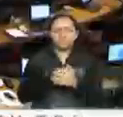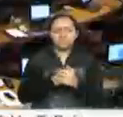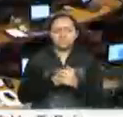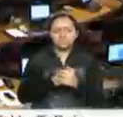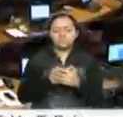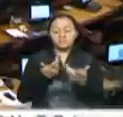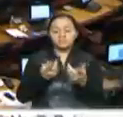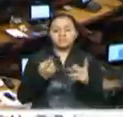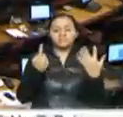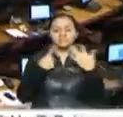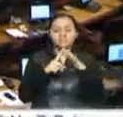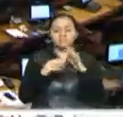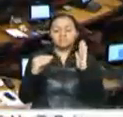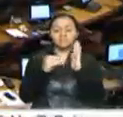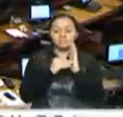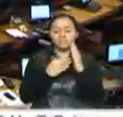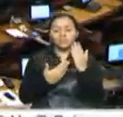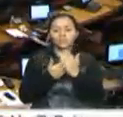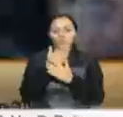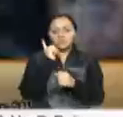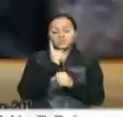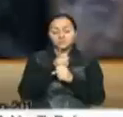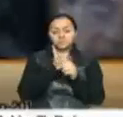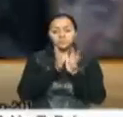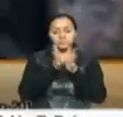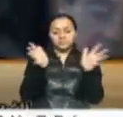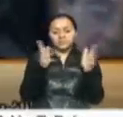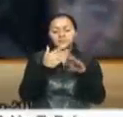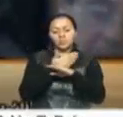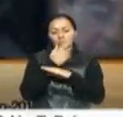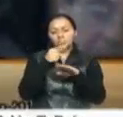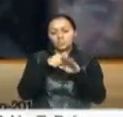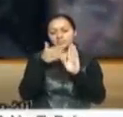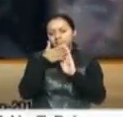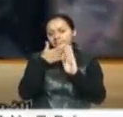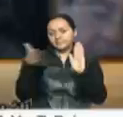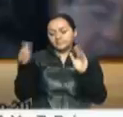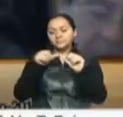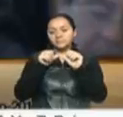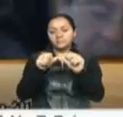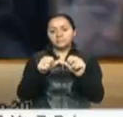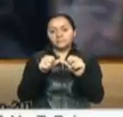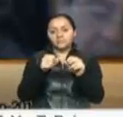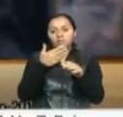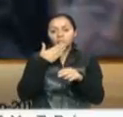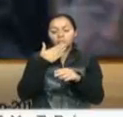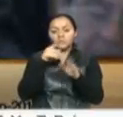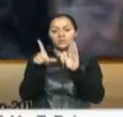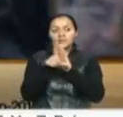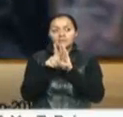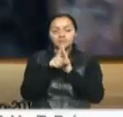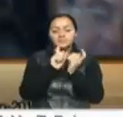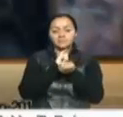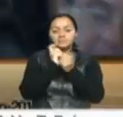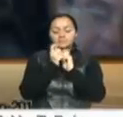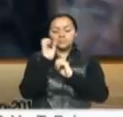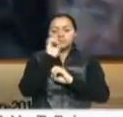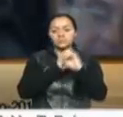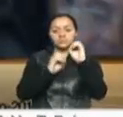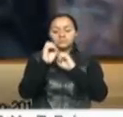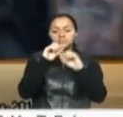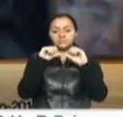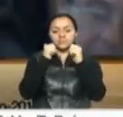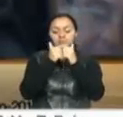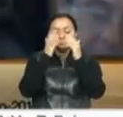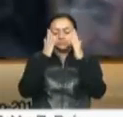La inclusión de una disposición general para que en los nuevos periodos legislativos se dé continuidad al tratamiento de proyectos de ley fue la observación del